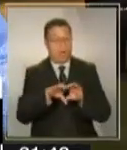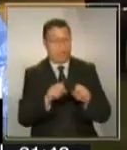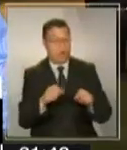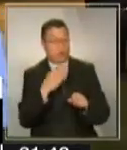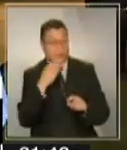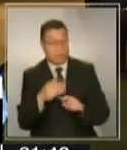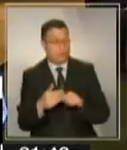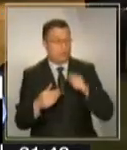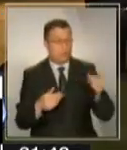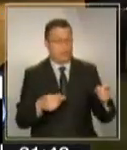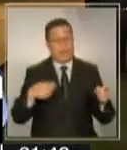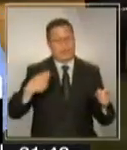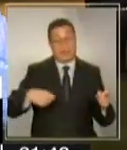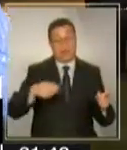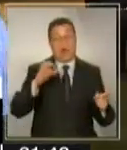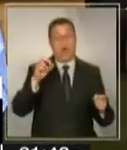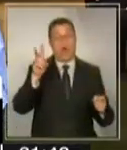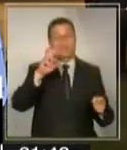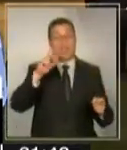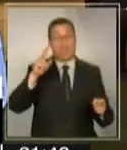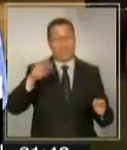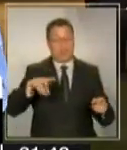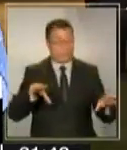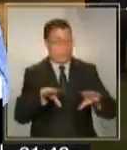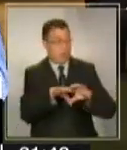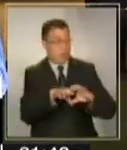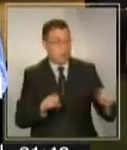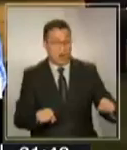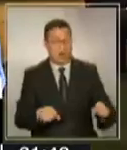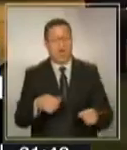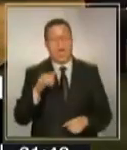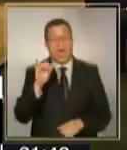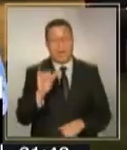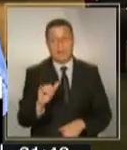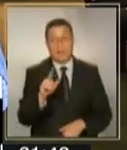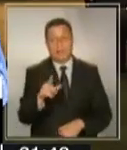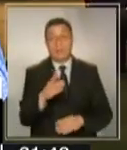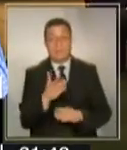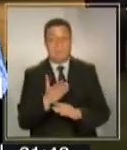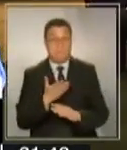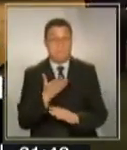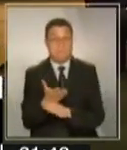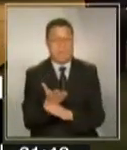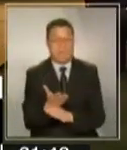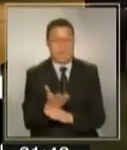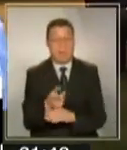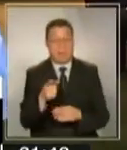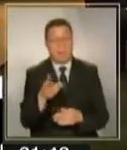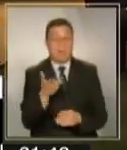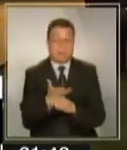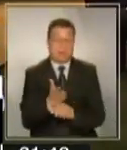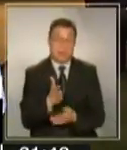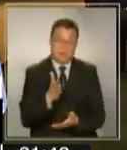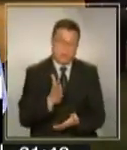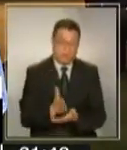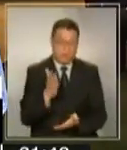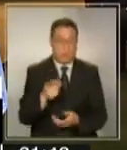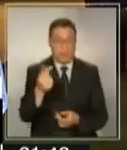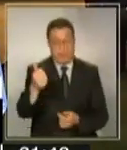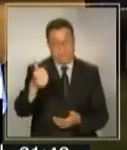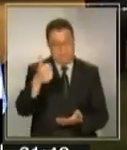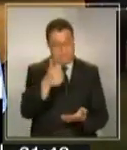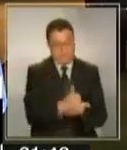los sectores del senador Osandón y solicitaron exigieron la presencia